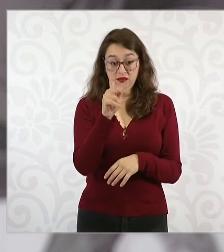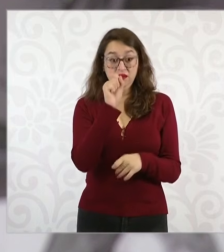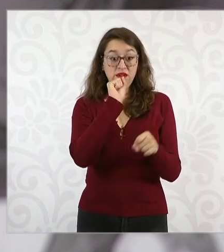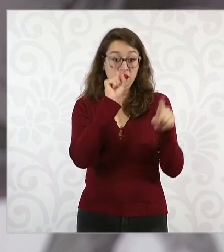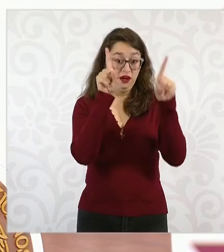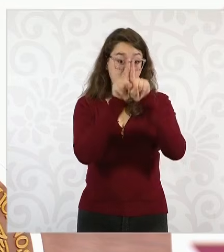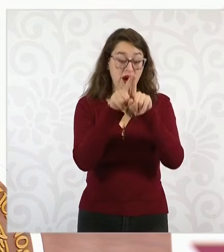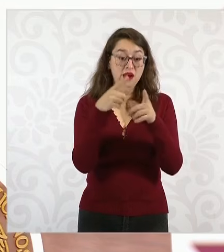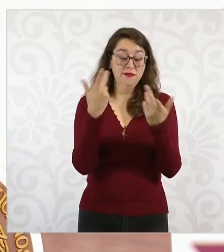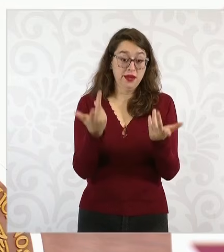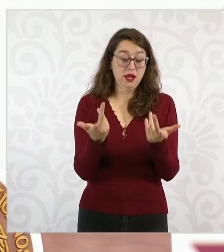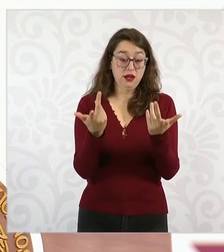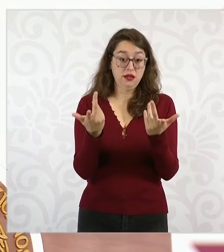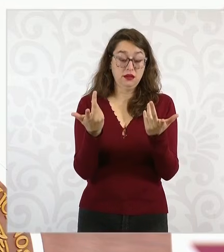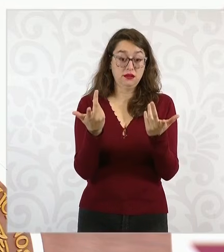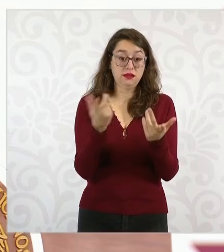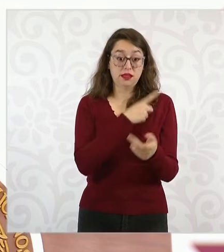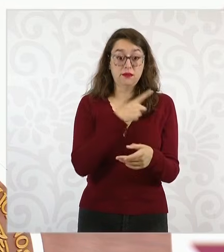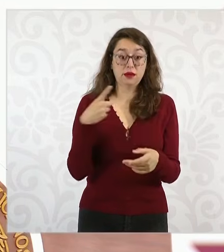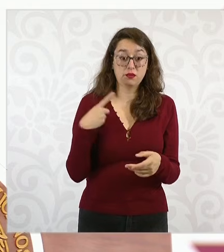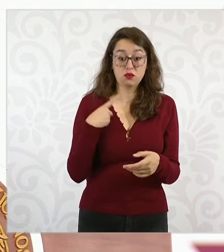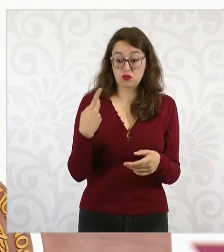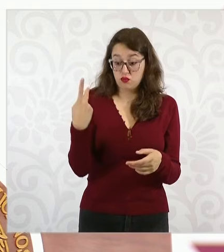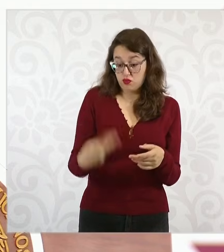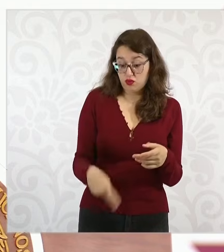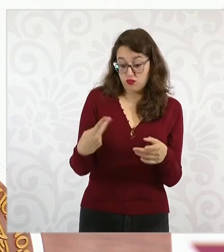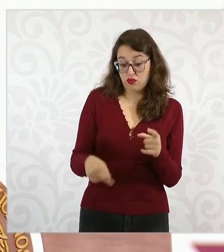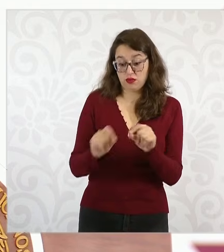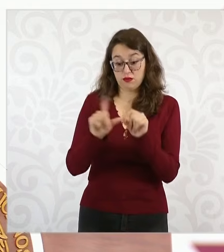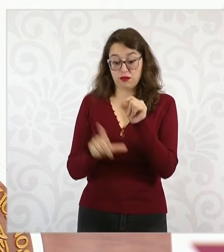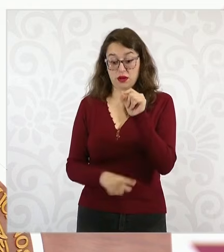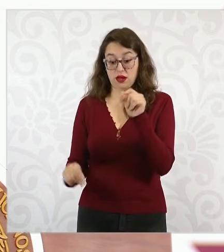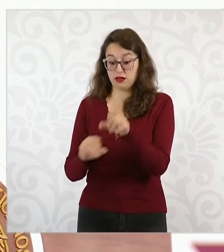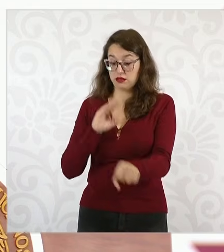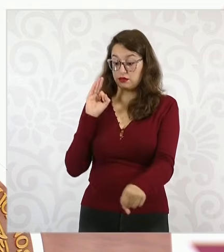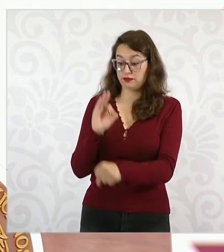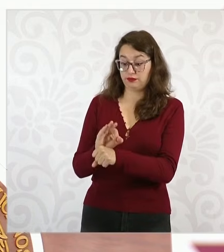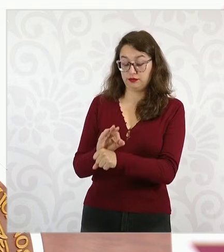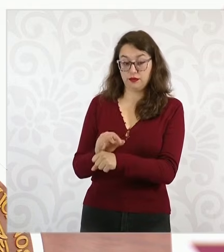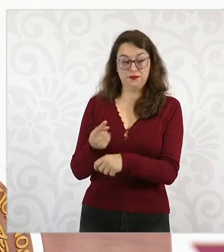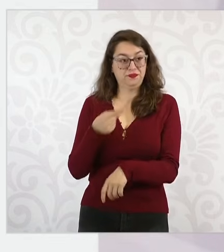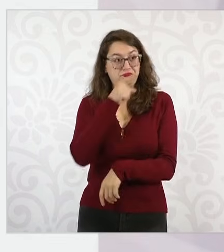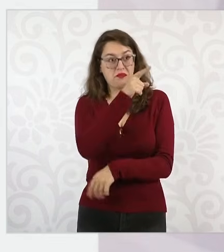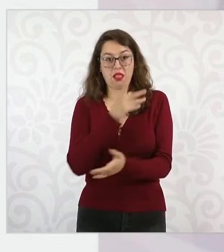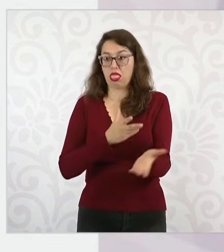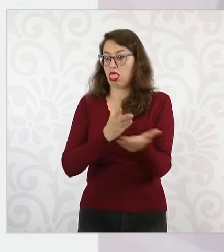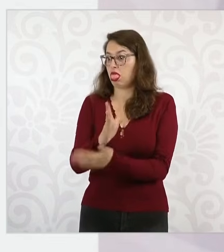también defendemos al mismo tiempo la soberanía y tienen que esclarecerse hechos.